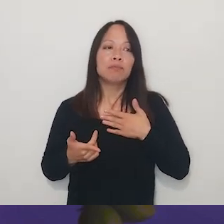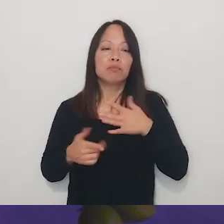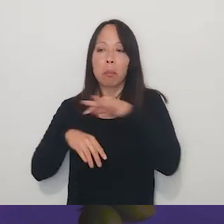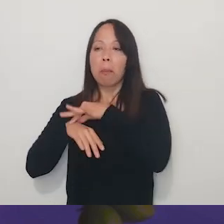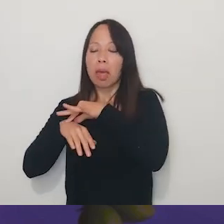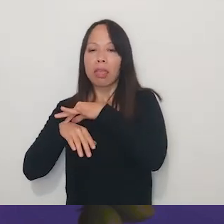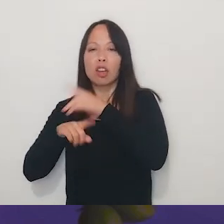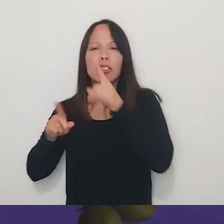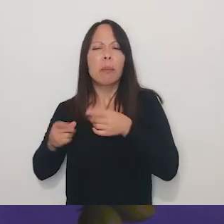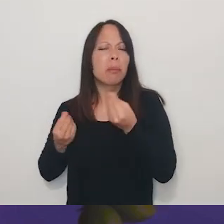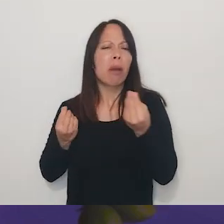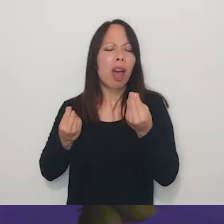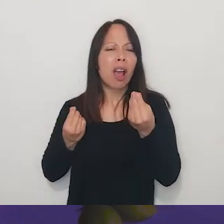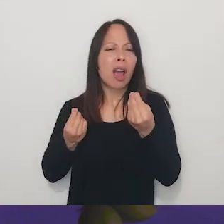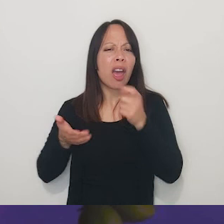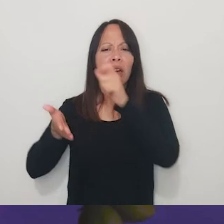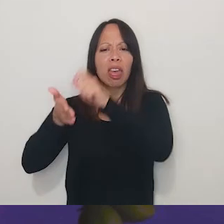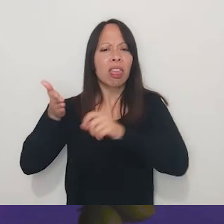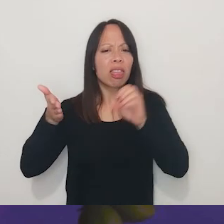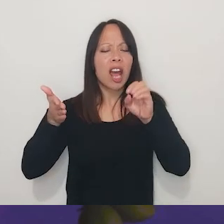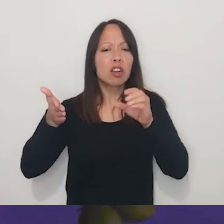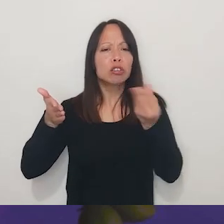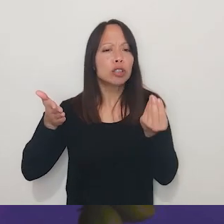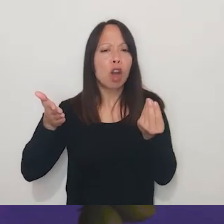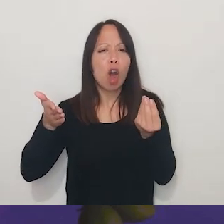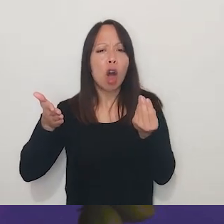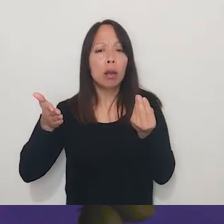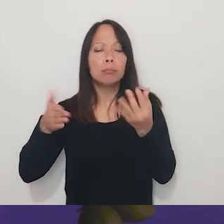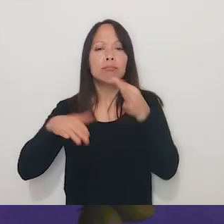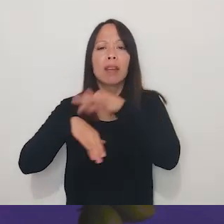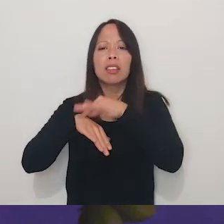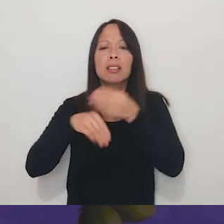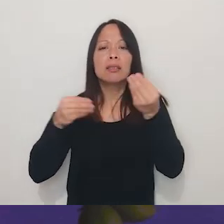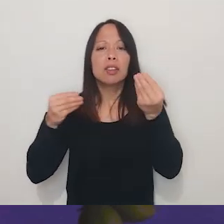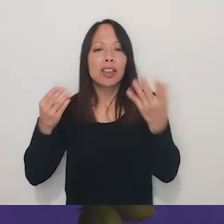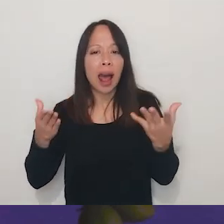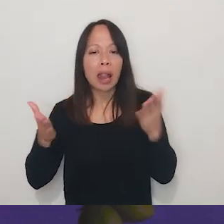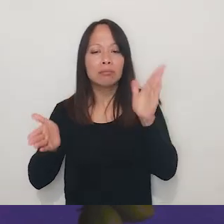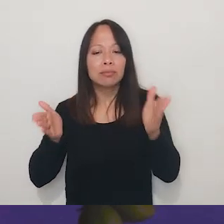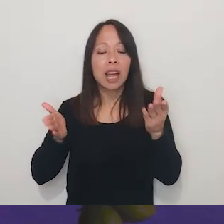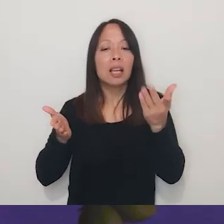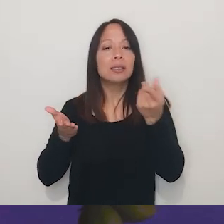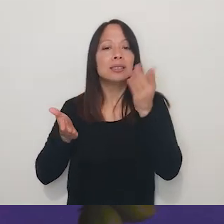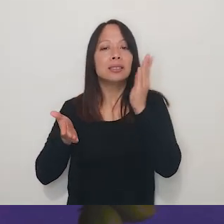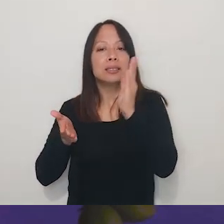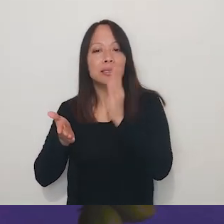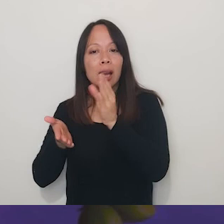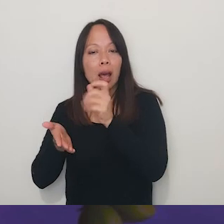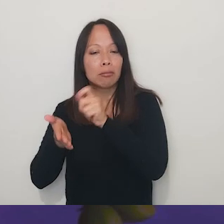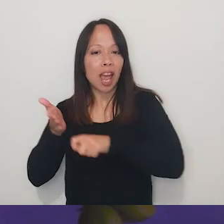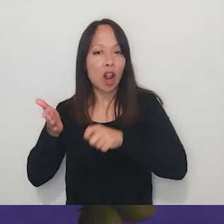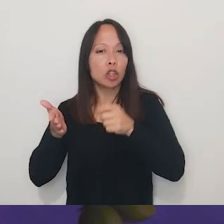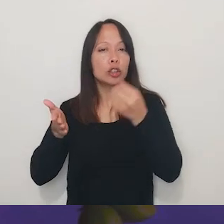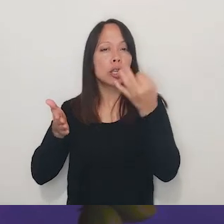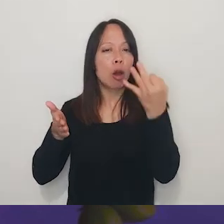dicen, inclusive médicos, ¿y para qué el diagnóstico, no? Y yo digo, la medicina se trata de eso, o sea, se trata de hacer el diagnóstico adecuado y